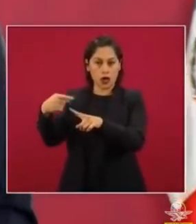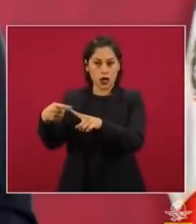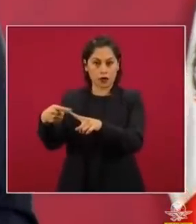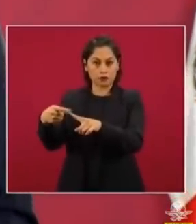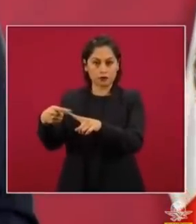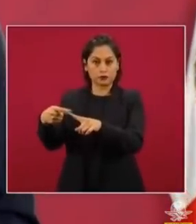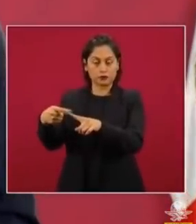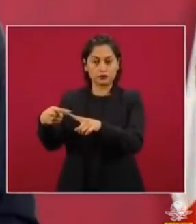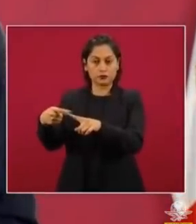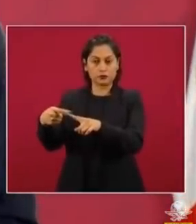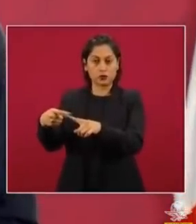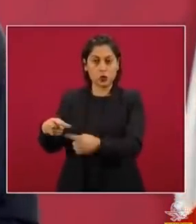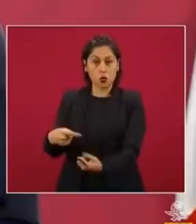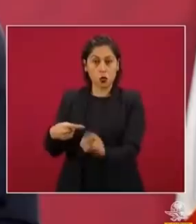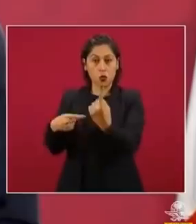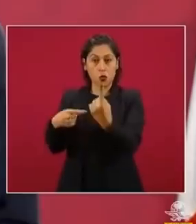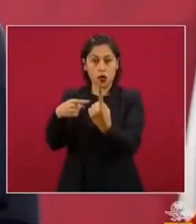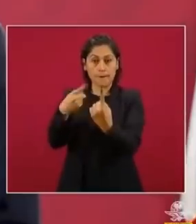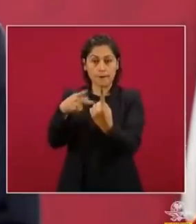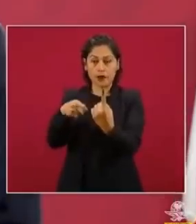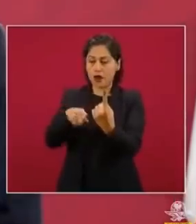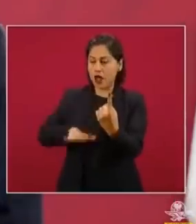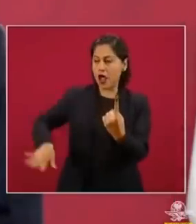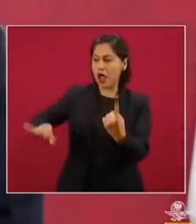a toda una institución.